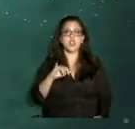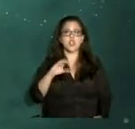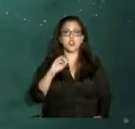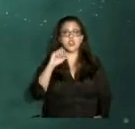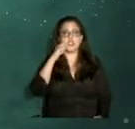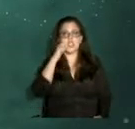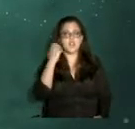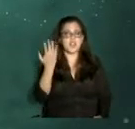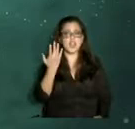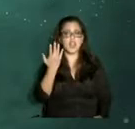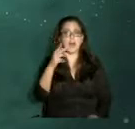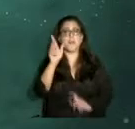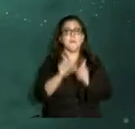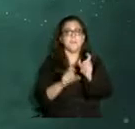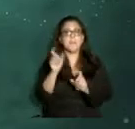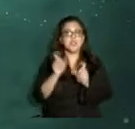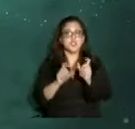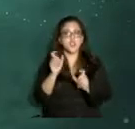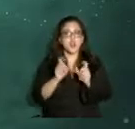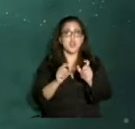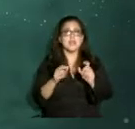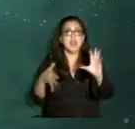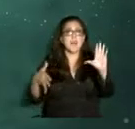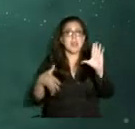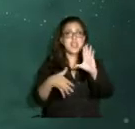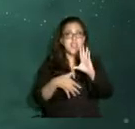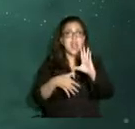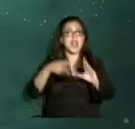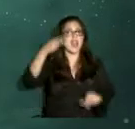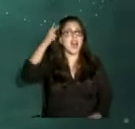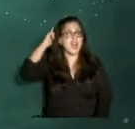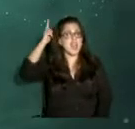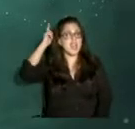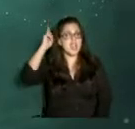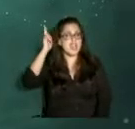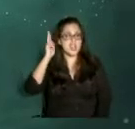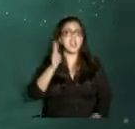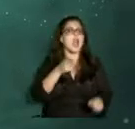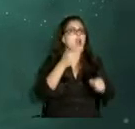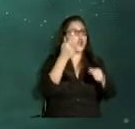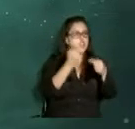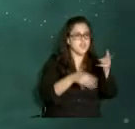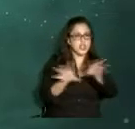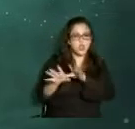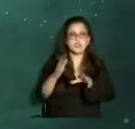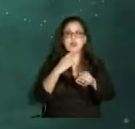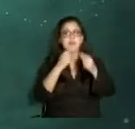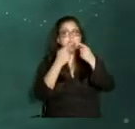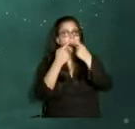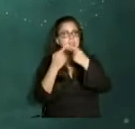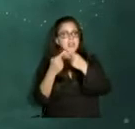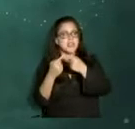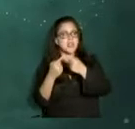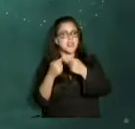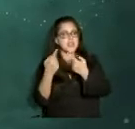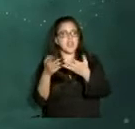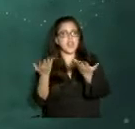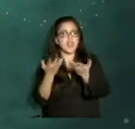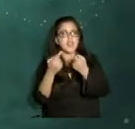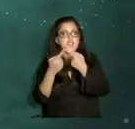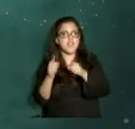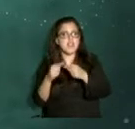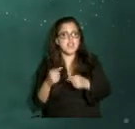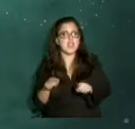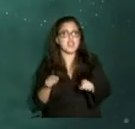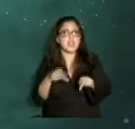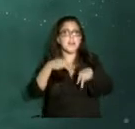años, con elementos comunes entre ellos y con diversidad también entre ellos. Y el gran mestizaje, la principal mezcla que